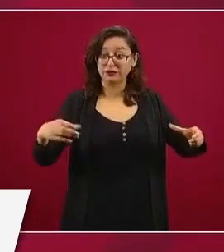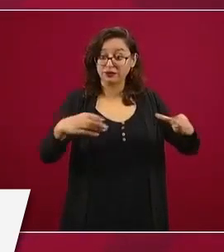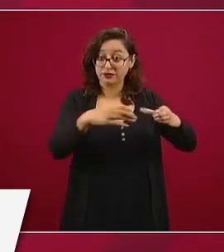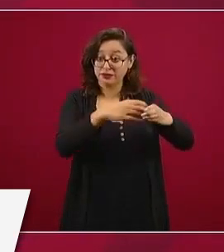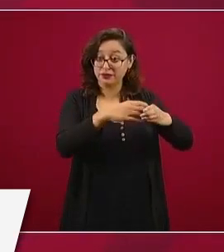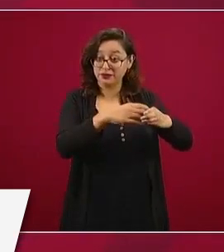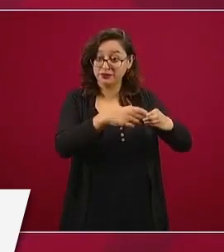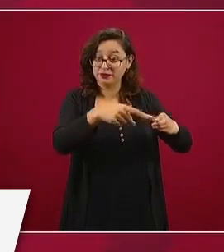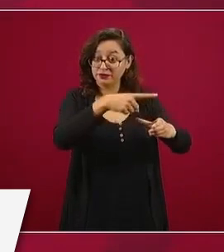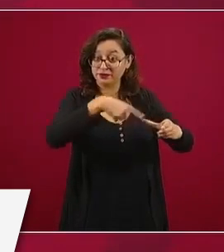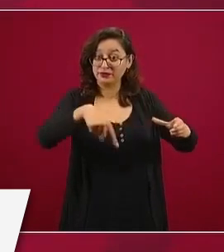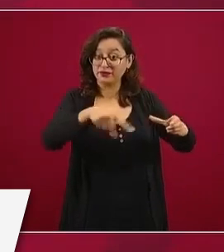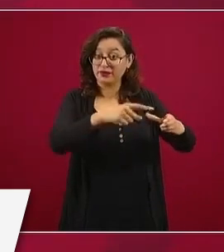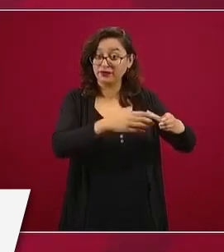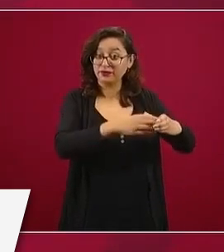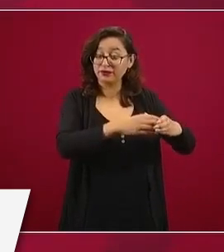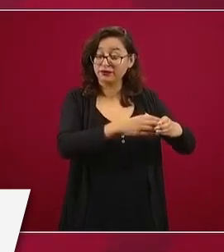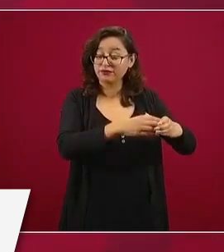esa